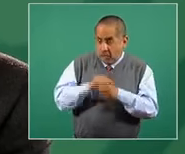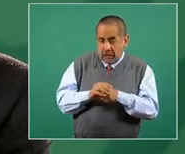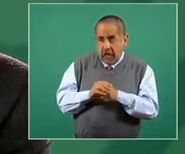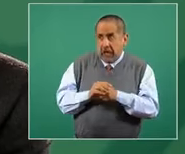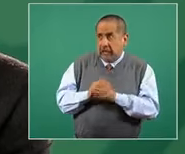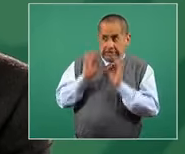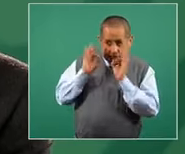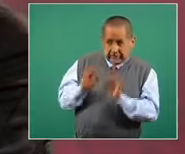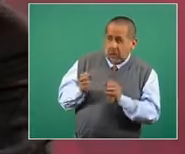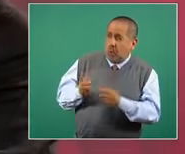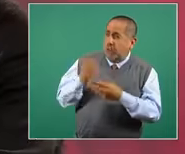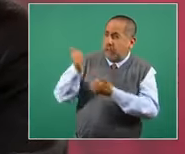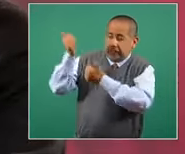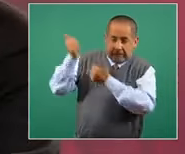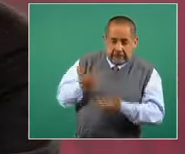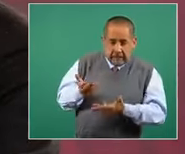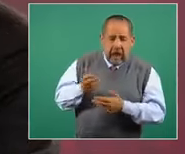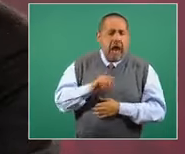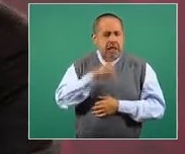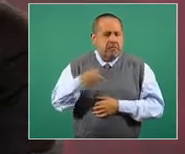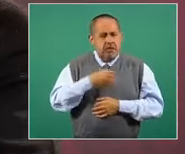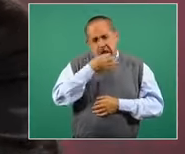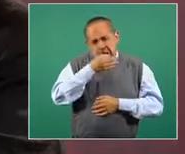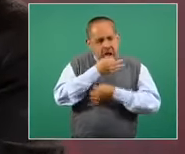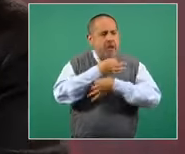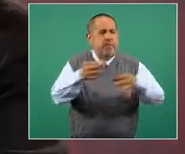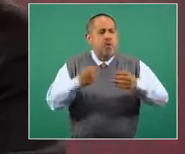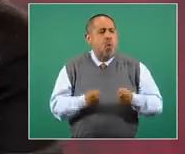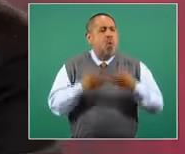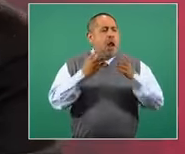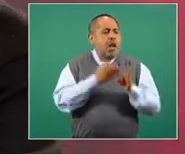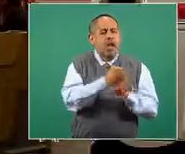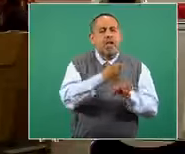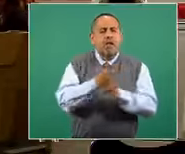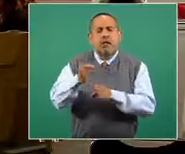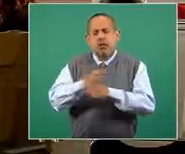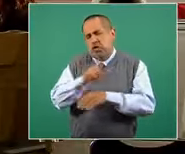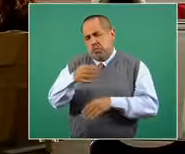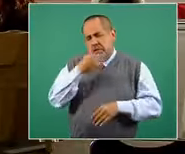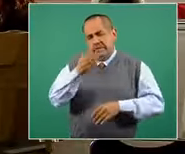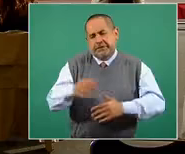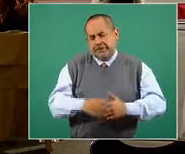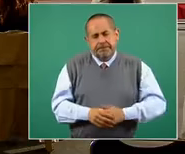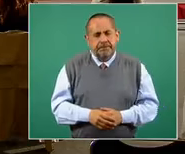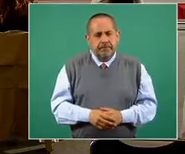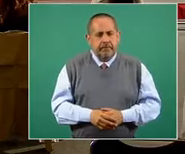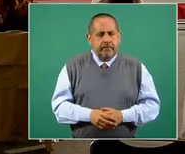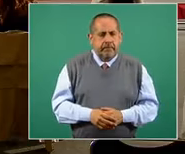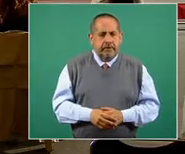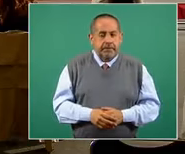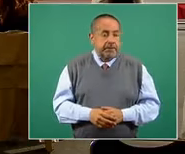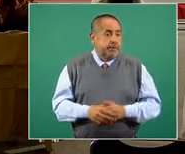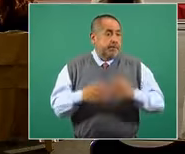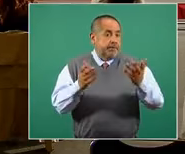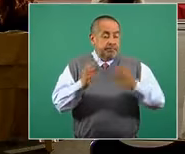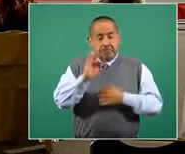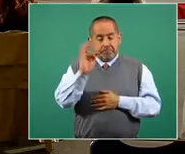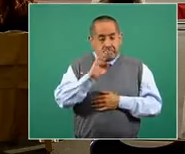confiable sobre cuántas llegan, ya podríamos anunciar cuál de las rutas se seguiría. Y bueno, de tener esta información